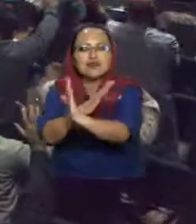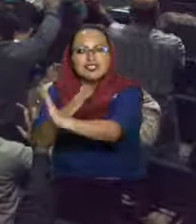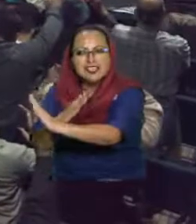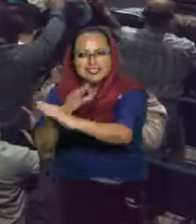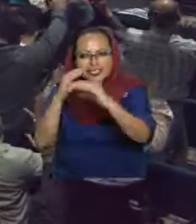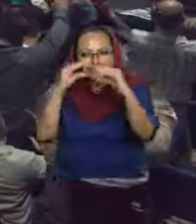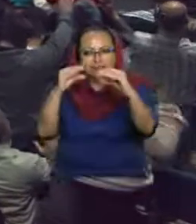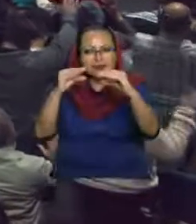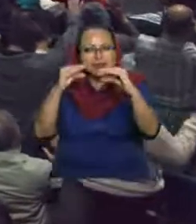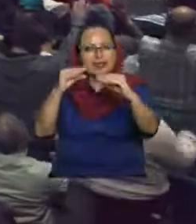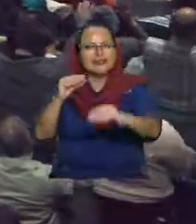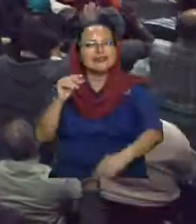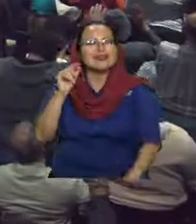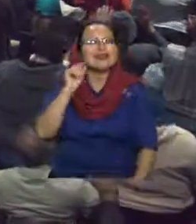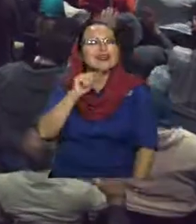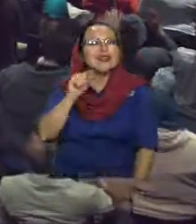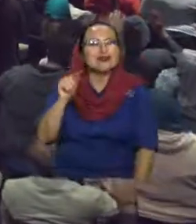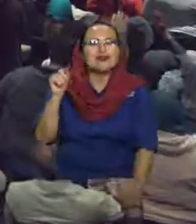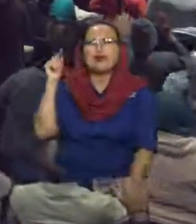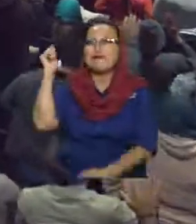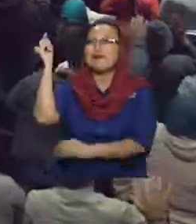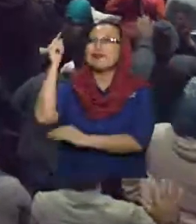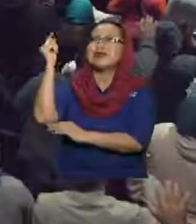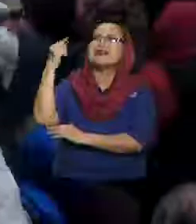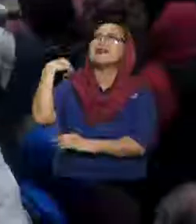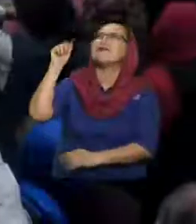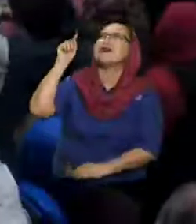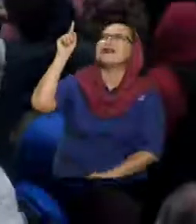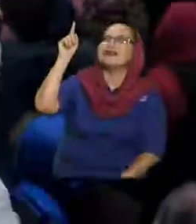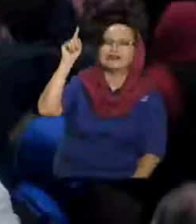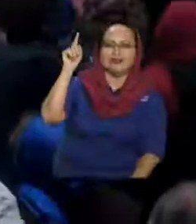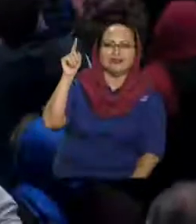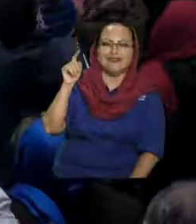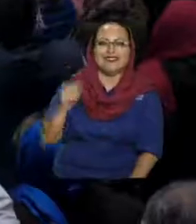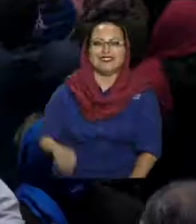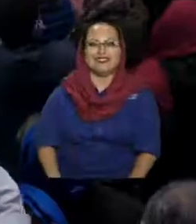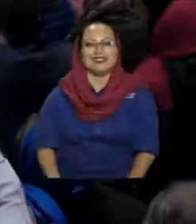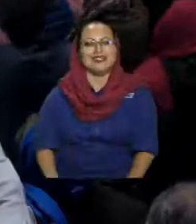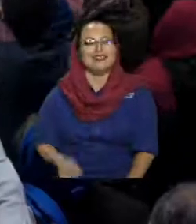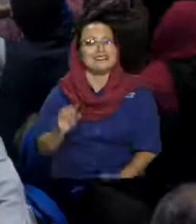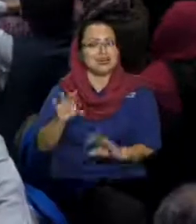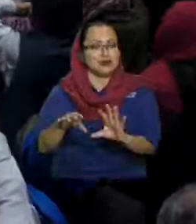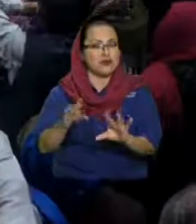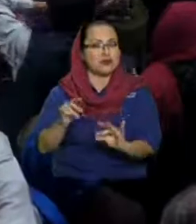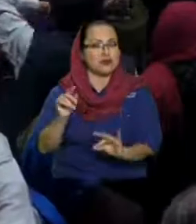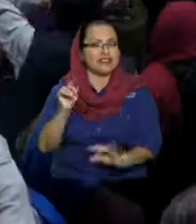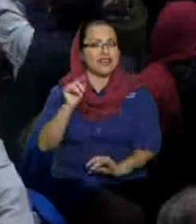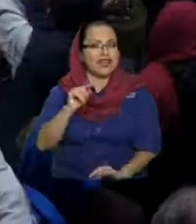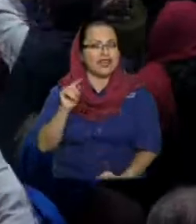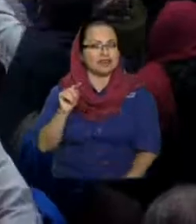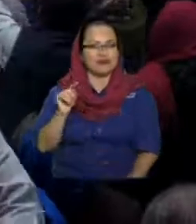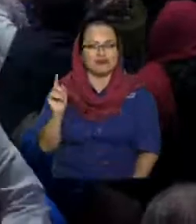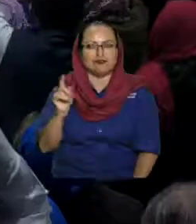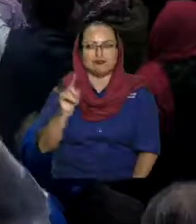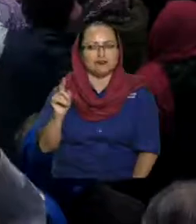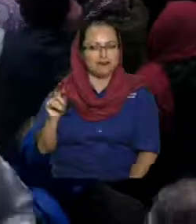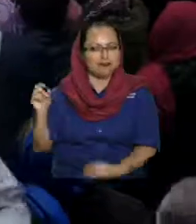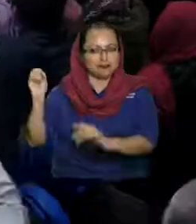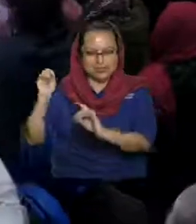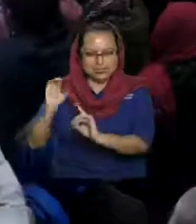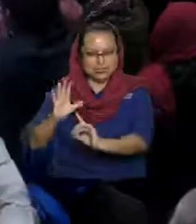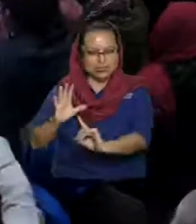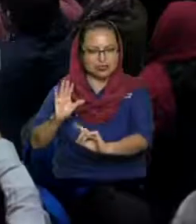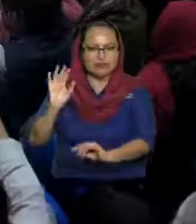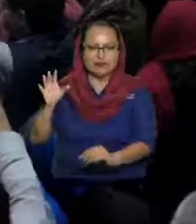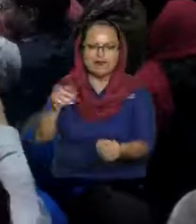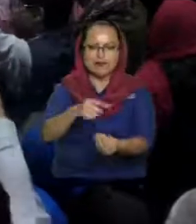y que los cuidas, que los proteges y que les provees, que son importantes. En el nombre de Jesús, si alguno de ellos no ha recibido la